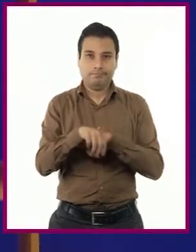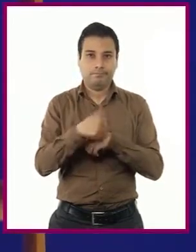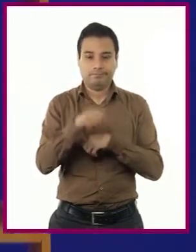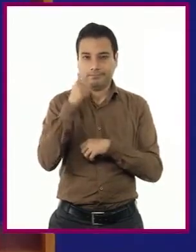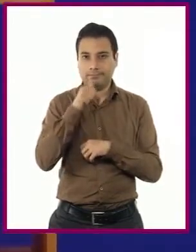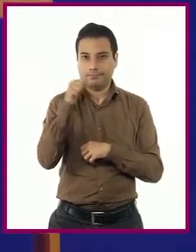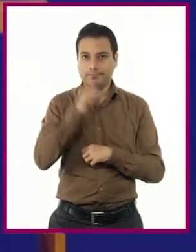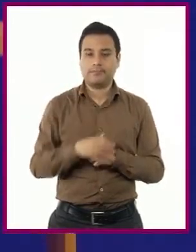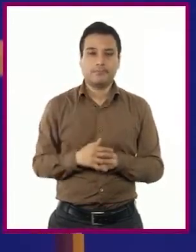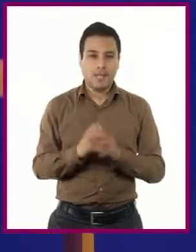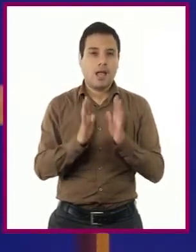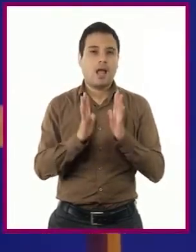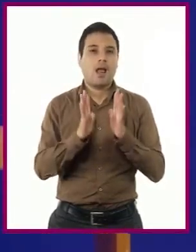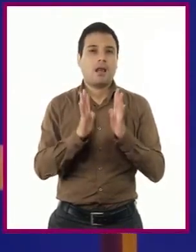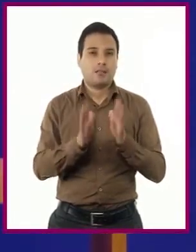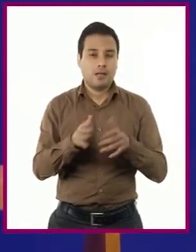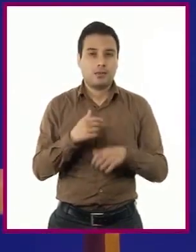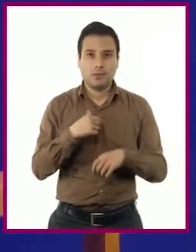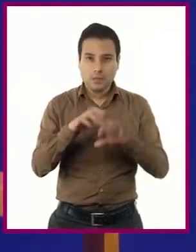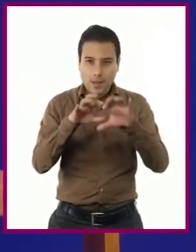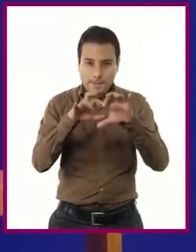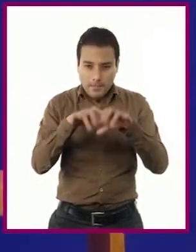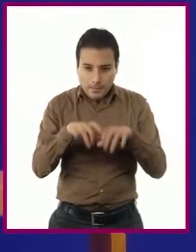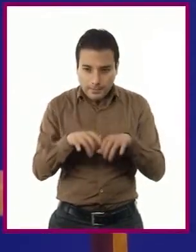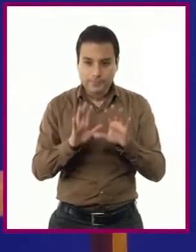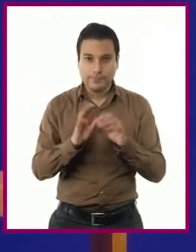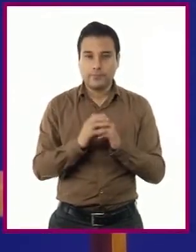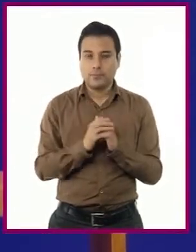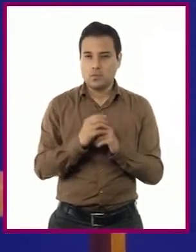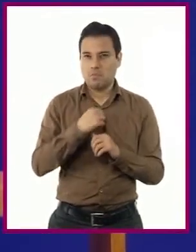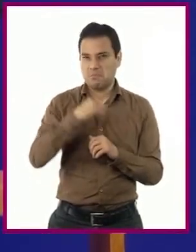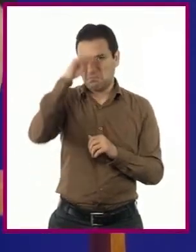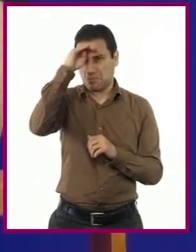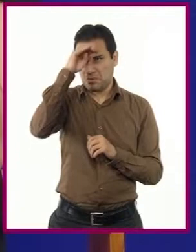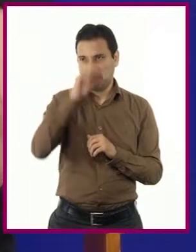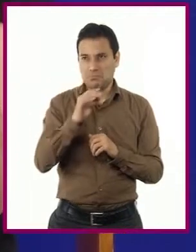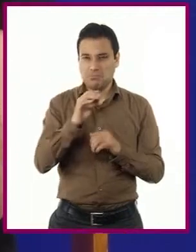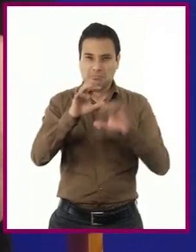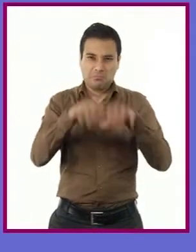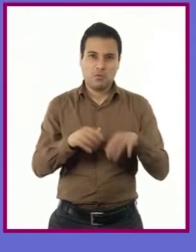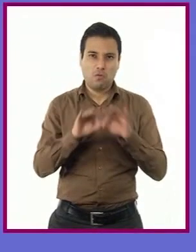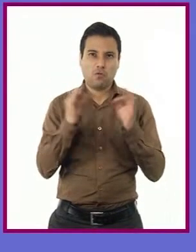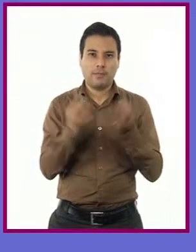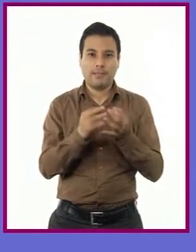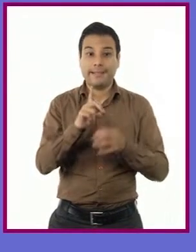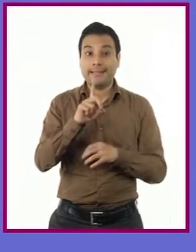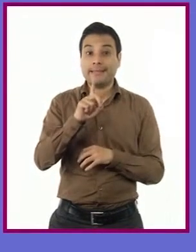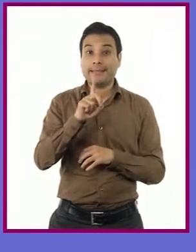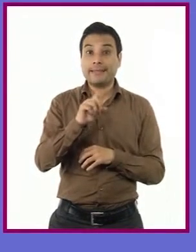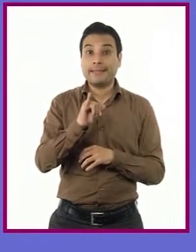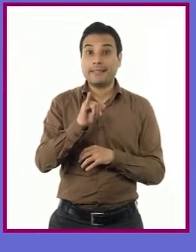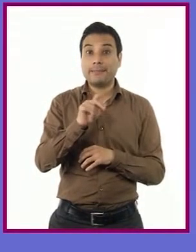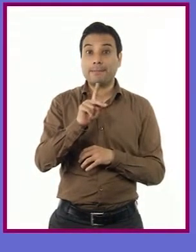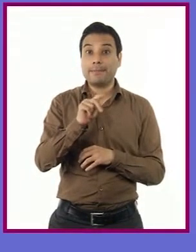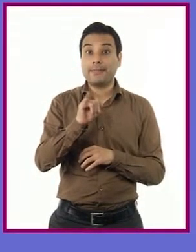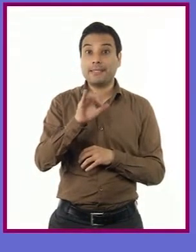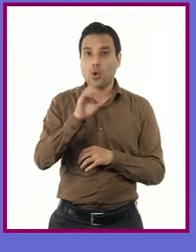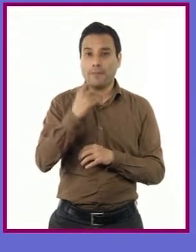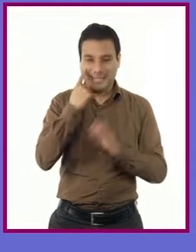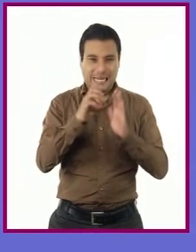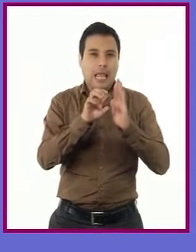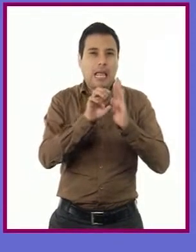en nuestro borrador, tengo en mente un formato llamado díptico. Muy buena idea. Veamos